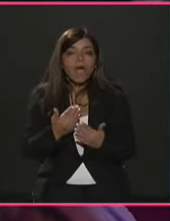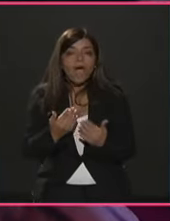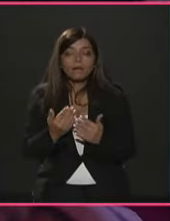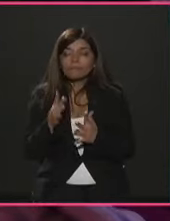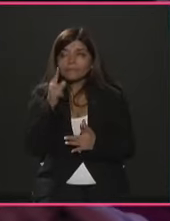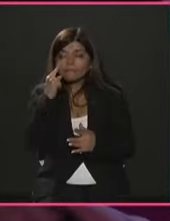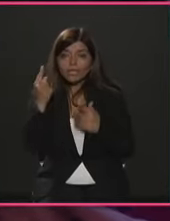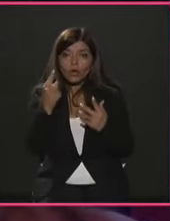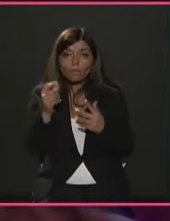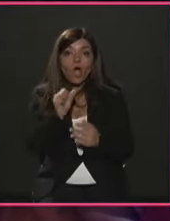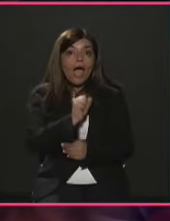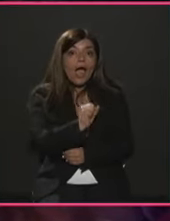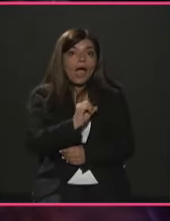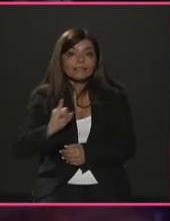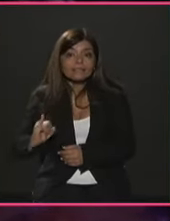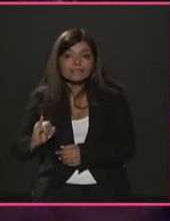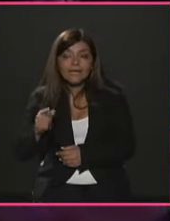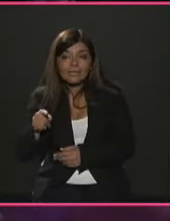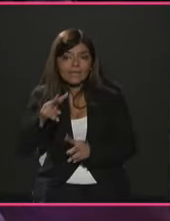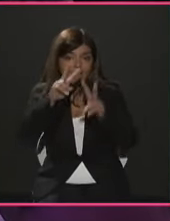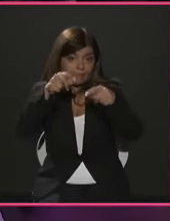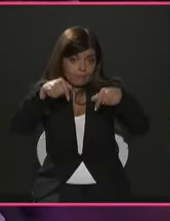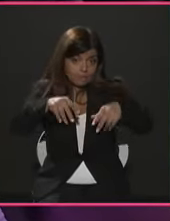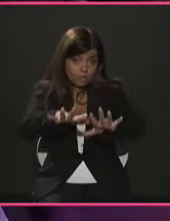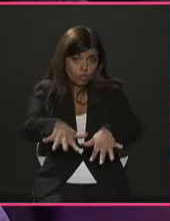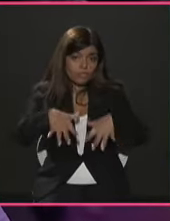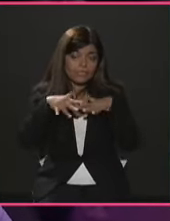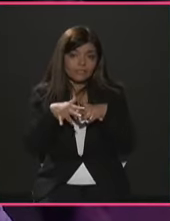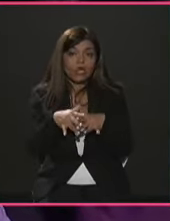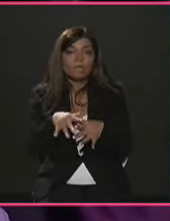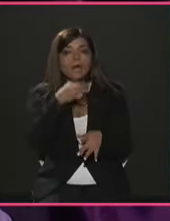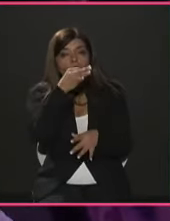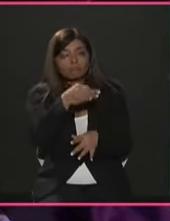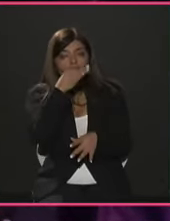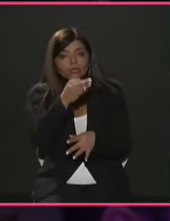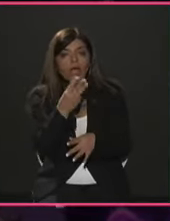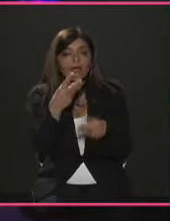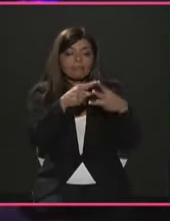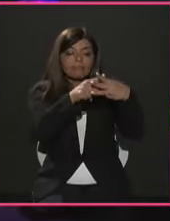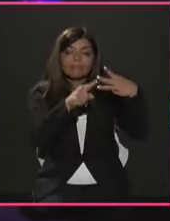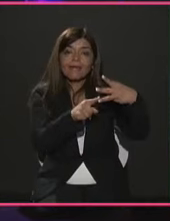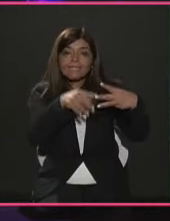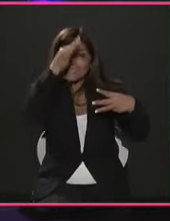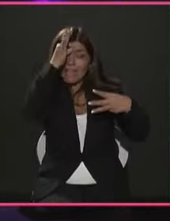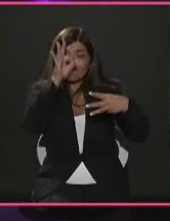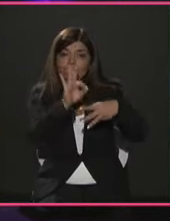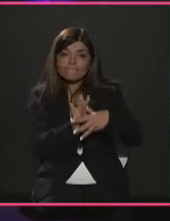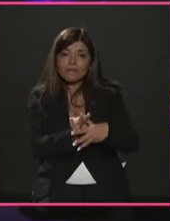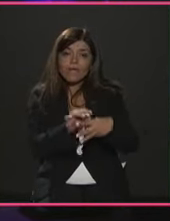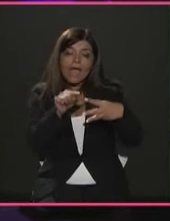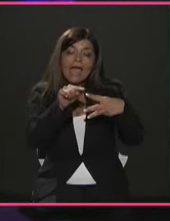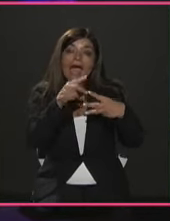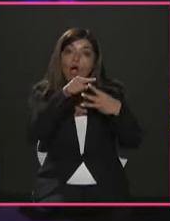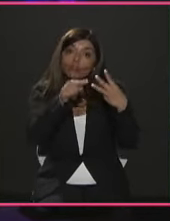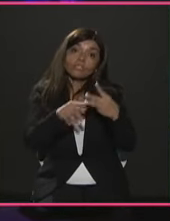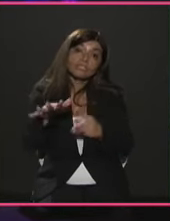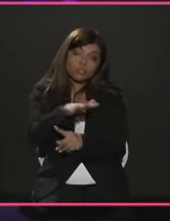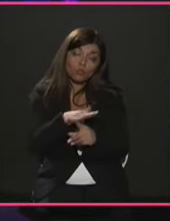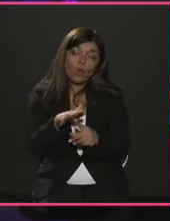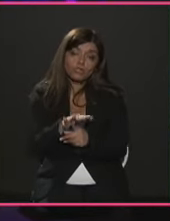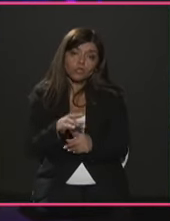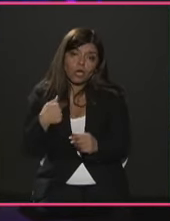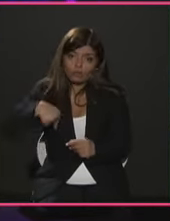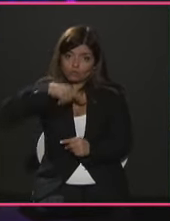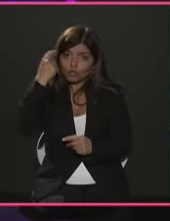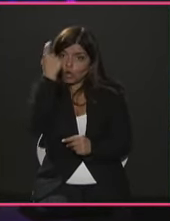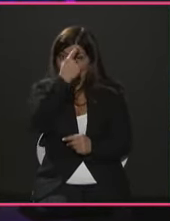un poco en la Inteligencia artificial que es el tema de este congreso para hablarles de Tres enfermedades o de tres situaciones que nos